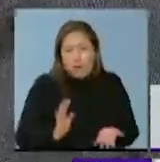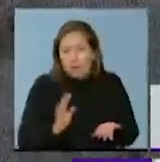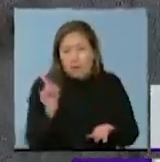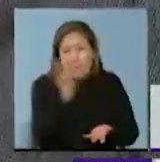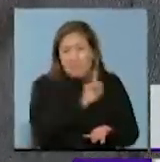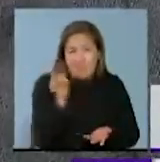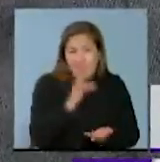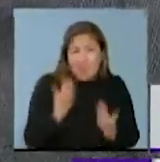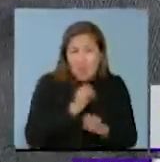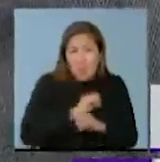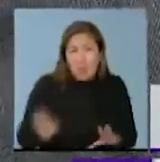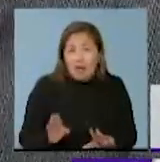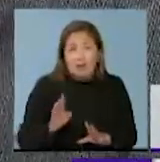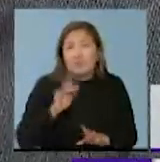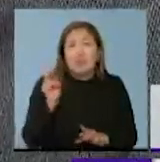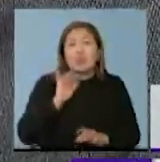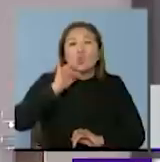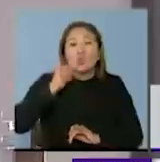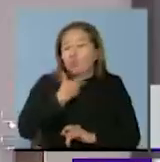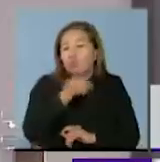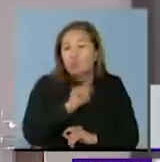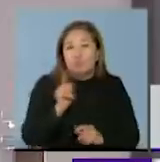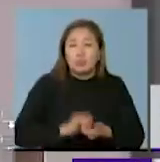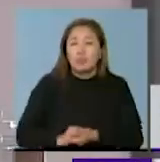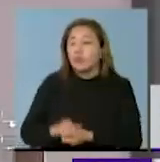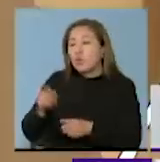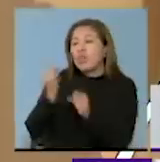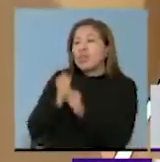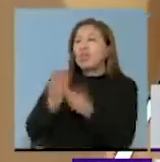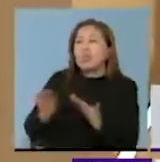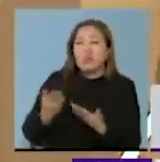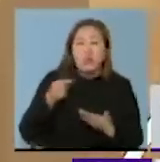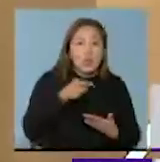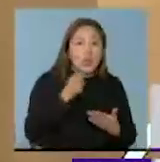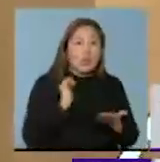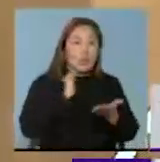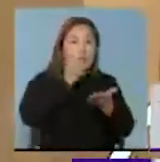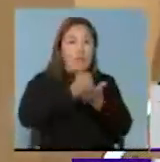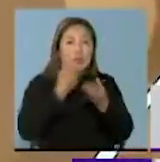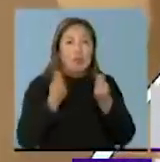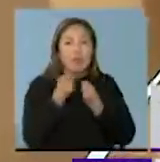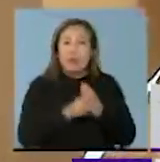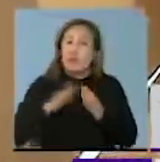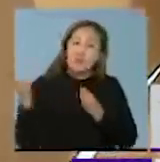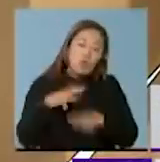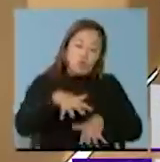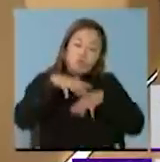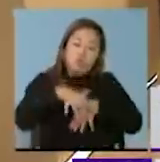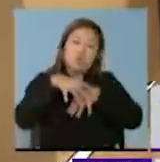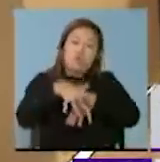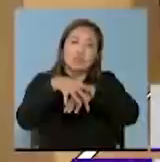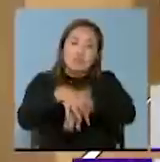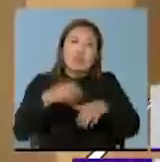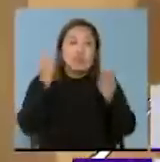ninguna naturaleza. Eso es inaceptable. ¿Qué acciones se están tomando justamente? Bueno, estamos participando en todas las marchas y